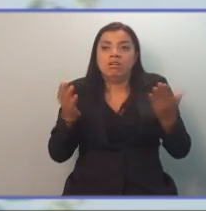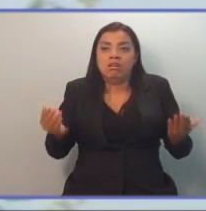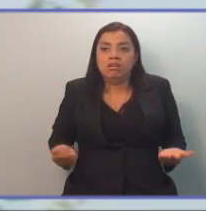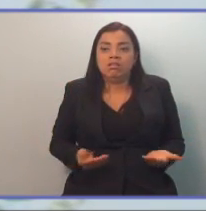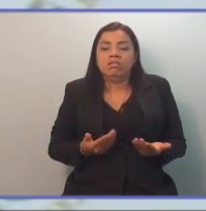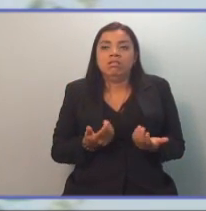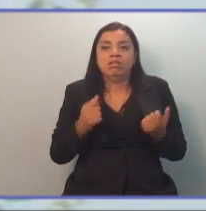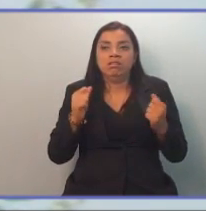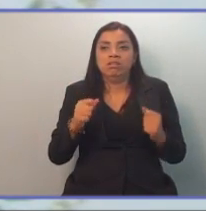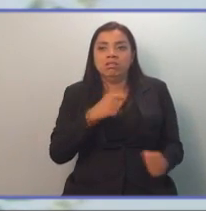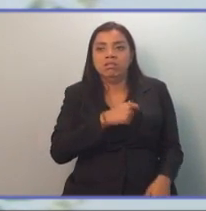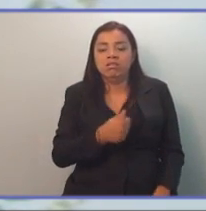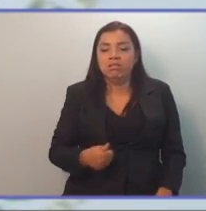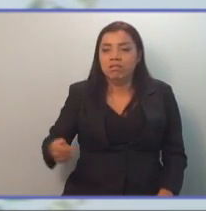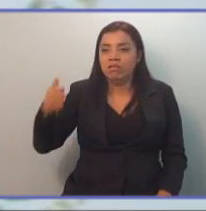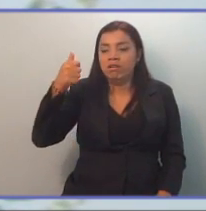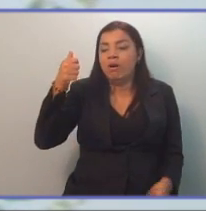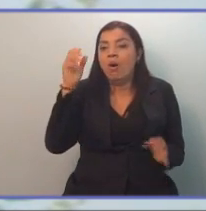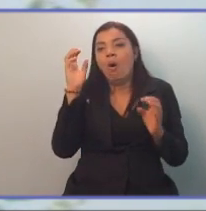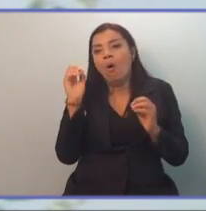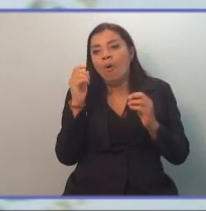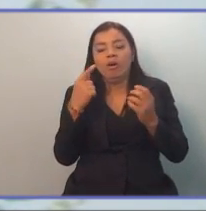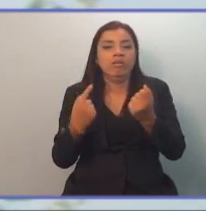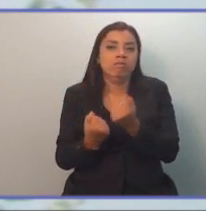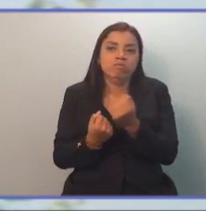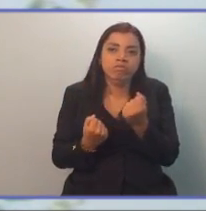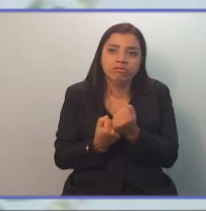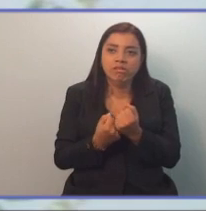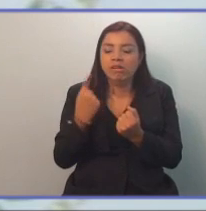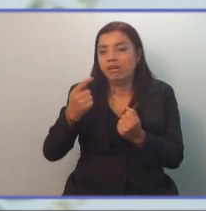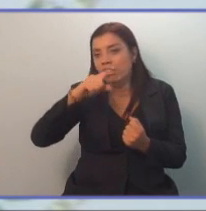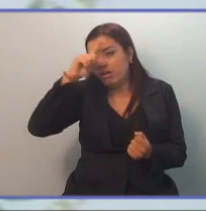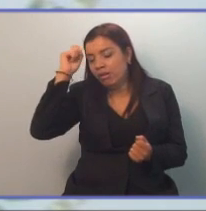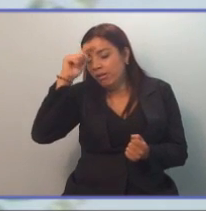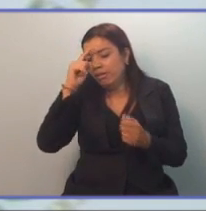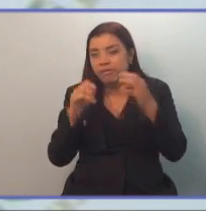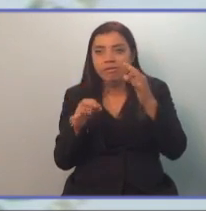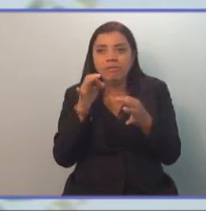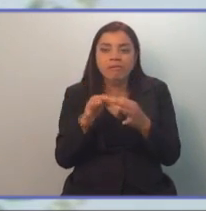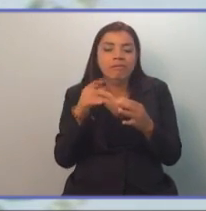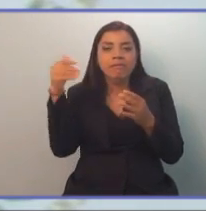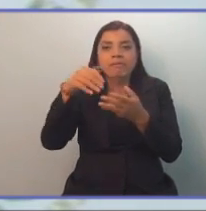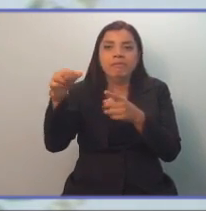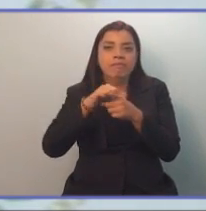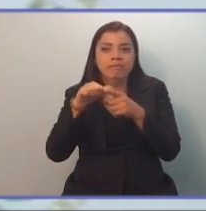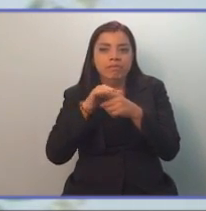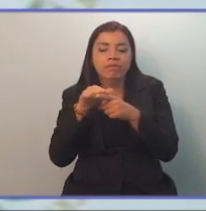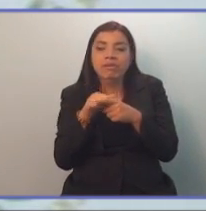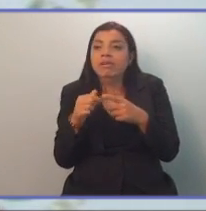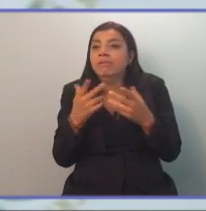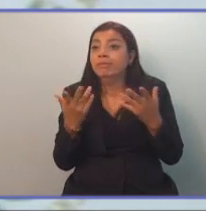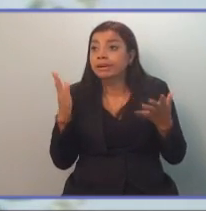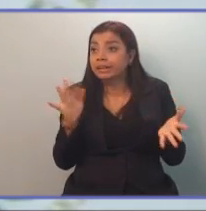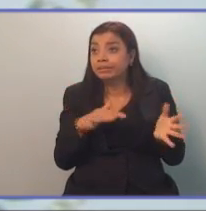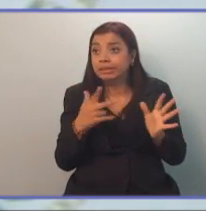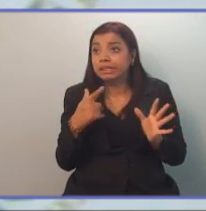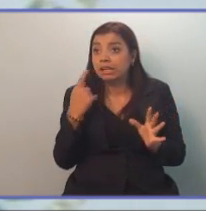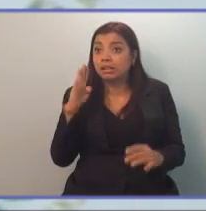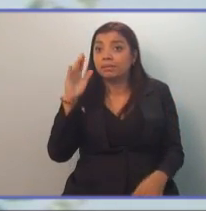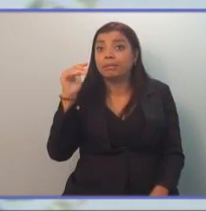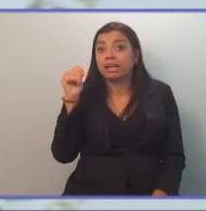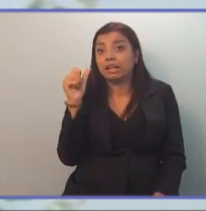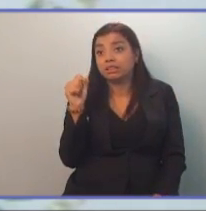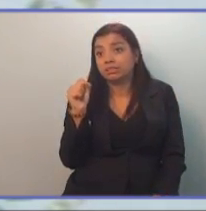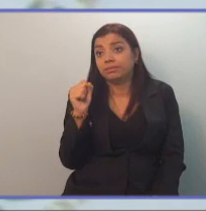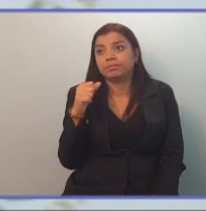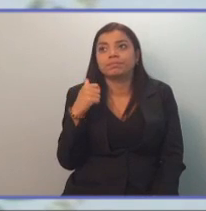donde el funcionario o el colaborador o el empleado judicial que se va a capacitar, porque muchas veces son becas,